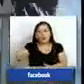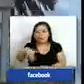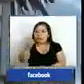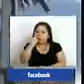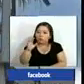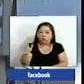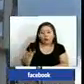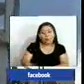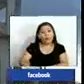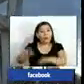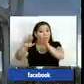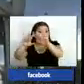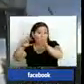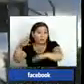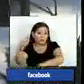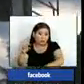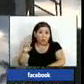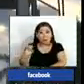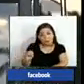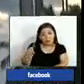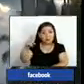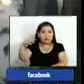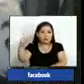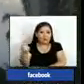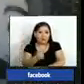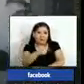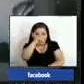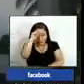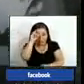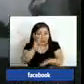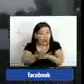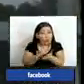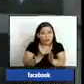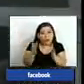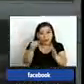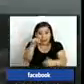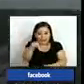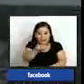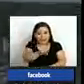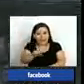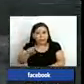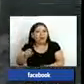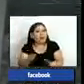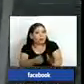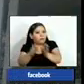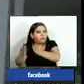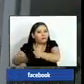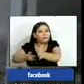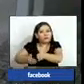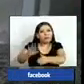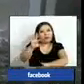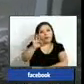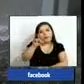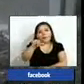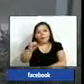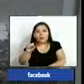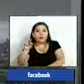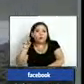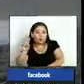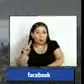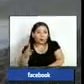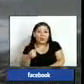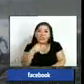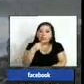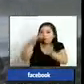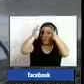80 y 100 mil empleos. Esta semana se conocerá si el turismo reabre sus puertas en la fase 2 de la reactivación económica. La